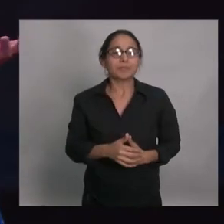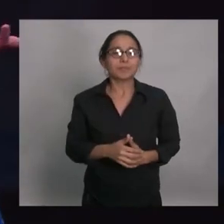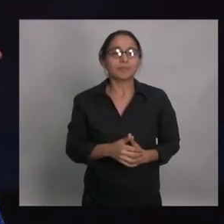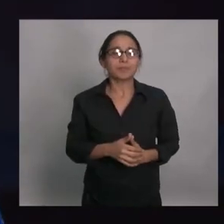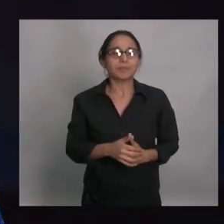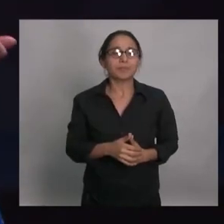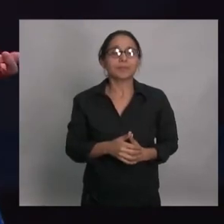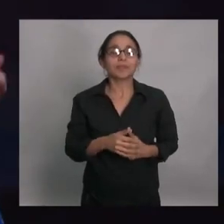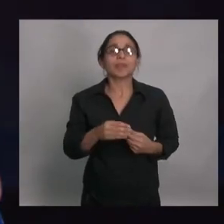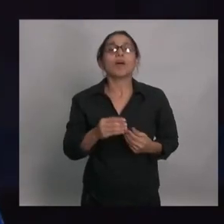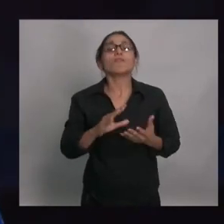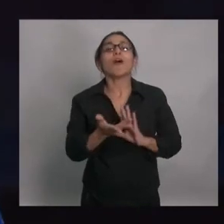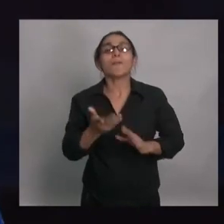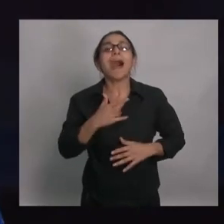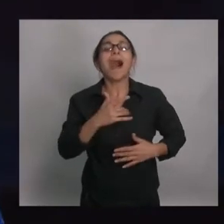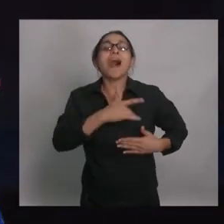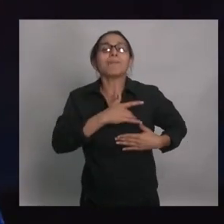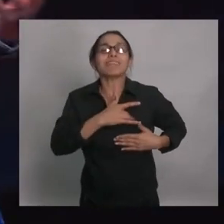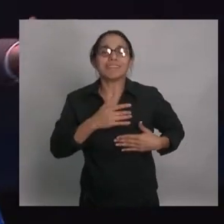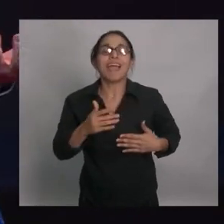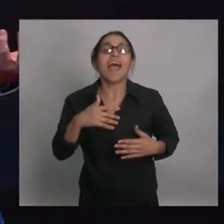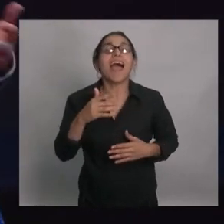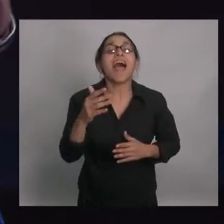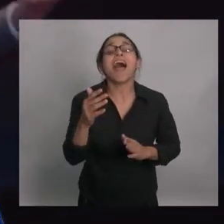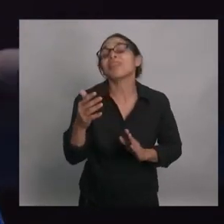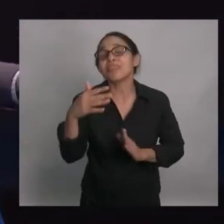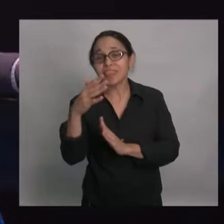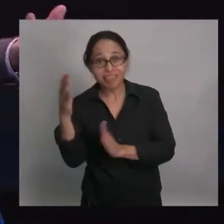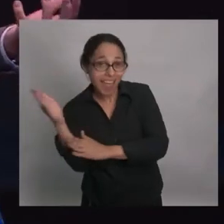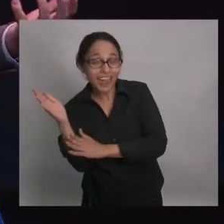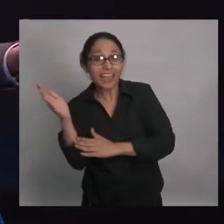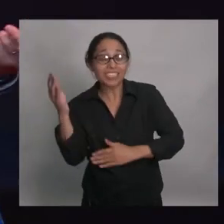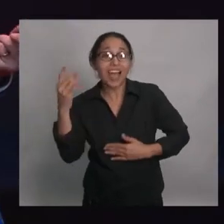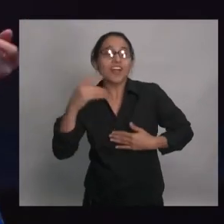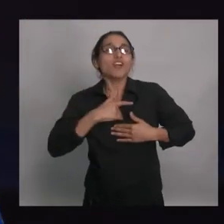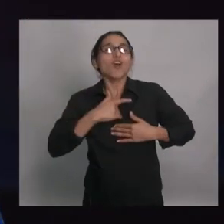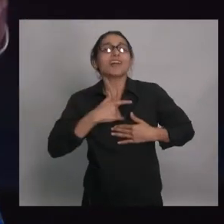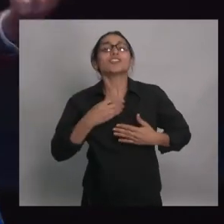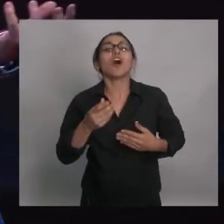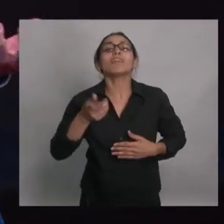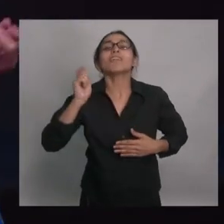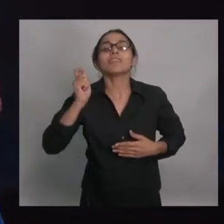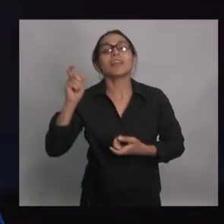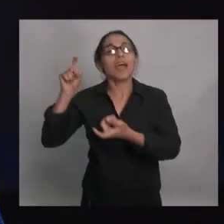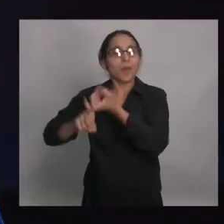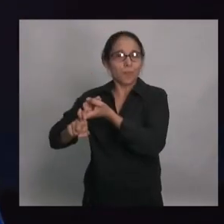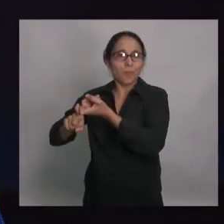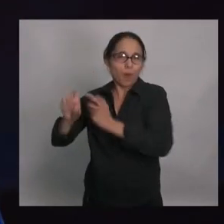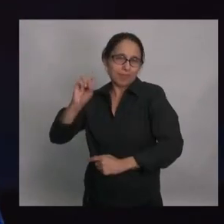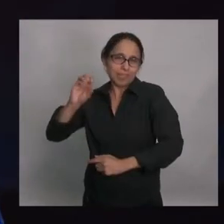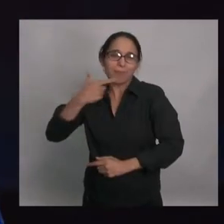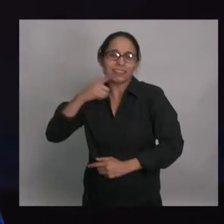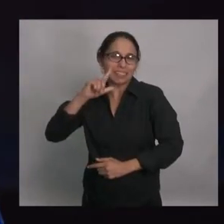a la parte derecha de mi corazón es la parte de mi esposa que es helena